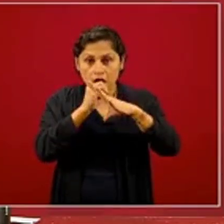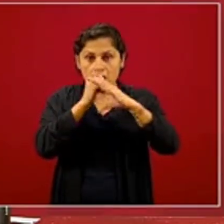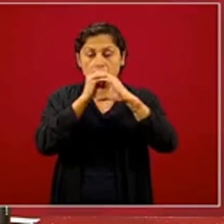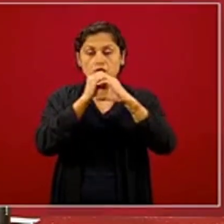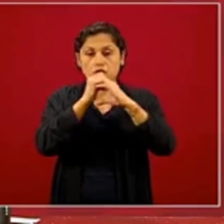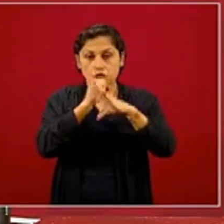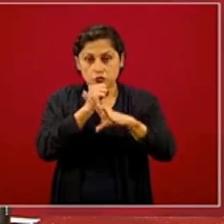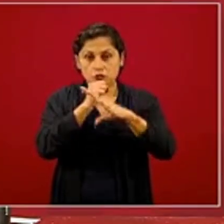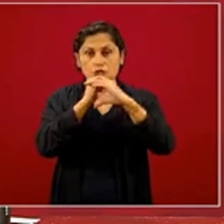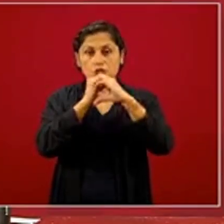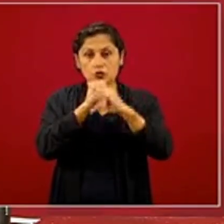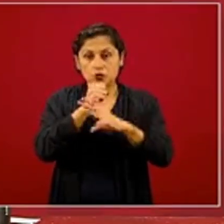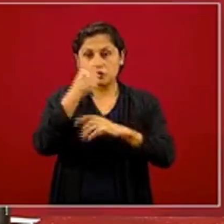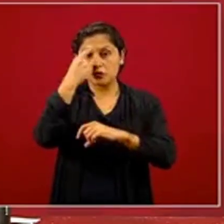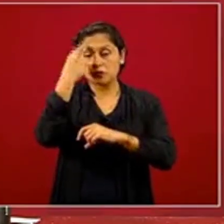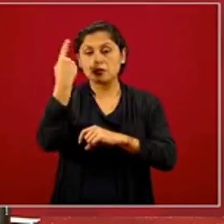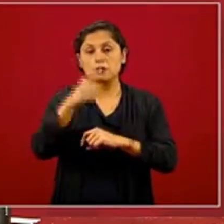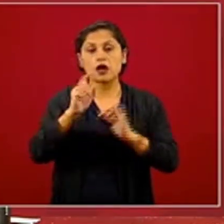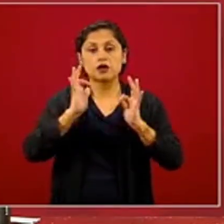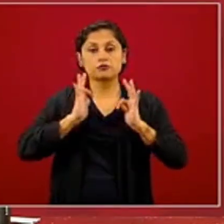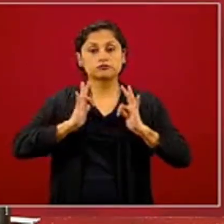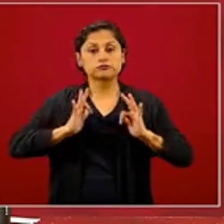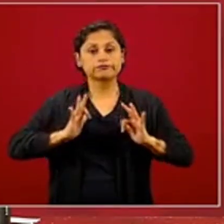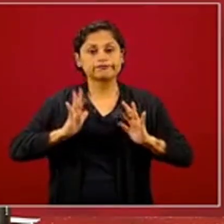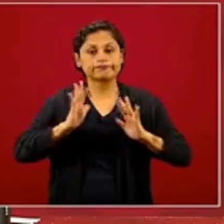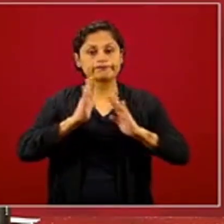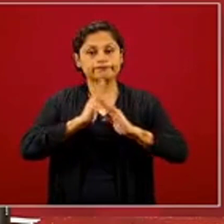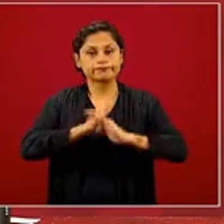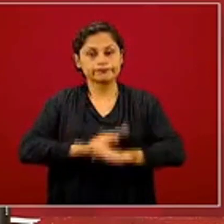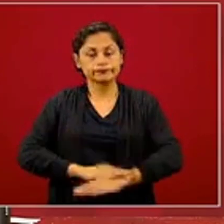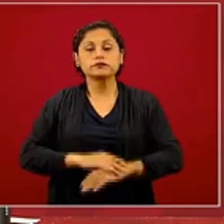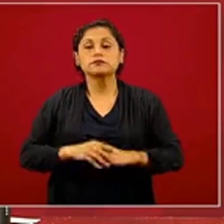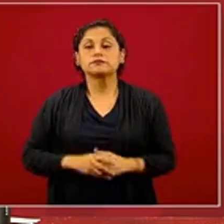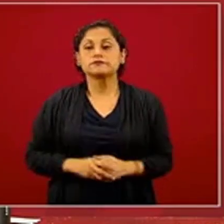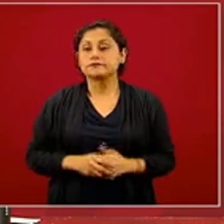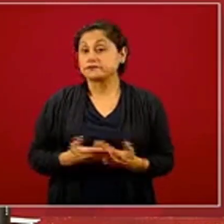que cambian estas condiciones. Ahora, cuando pasa eso,